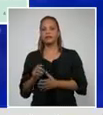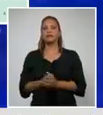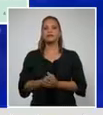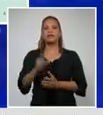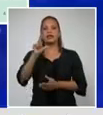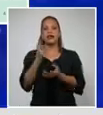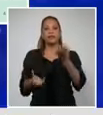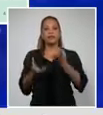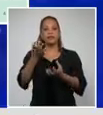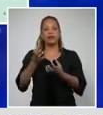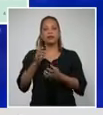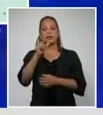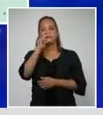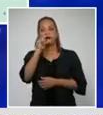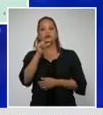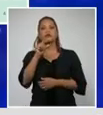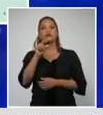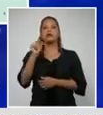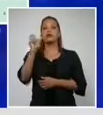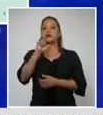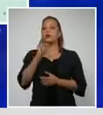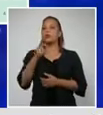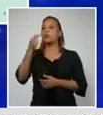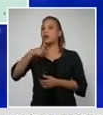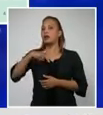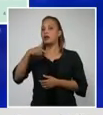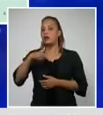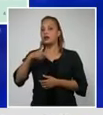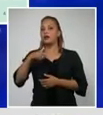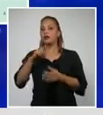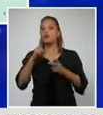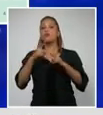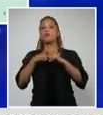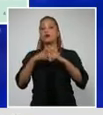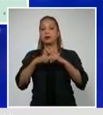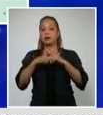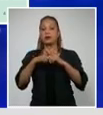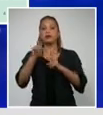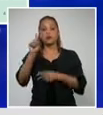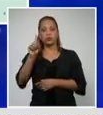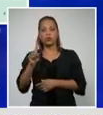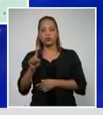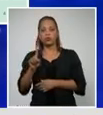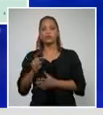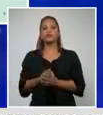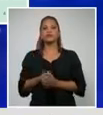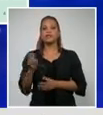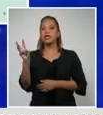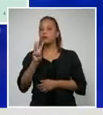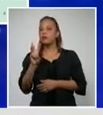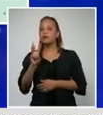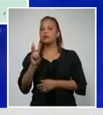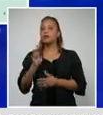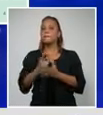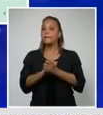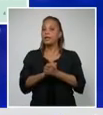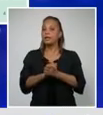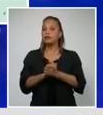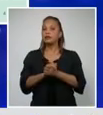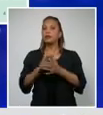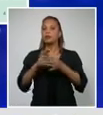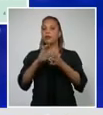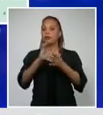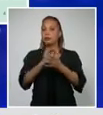Bauta y Guanajay con 2 cada uno, y Guira de Melena se confirma un caso